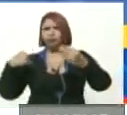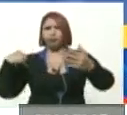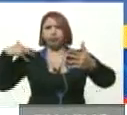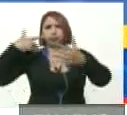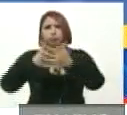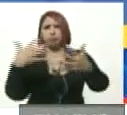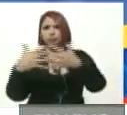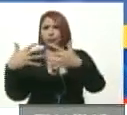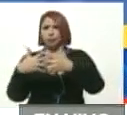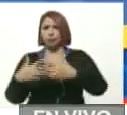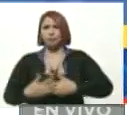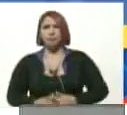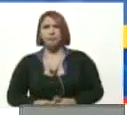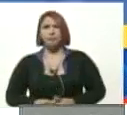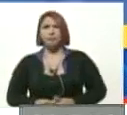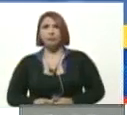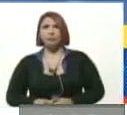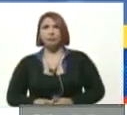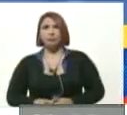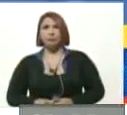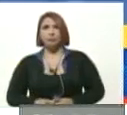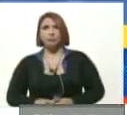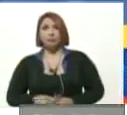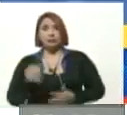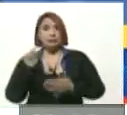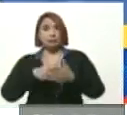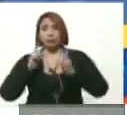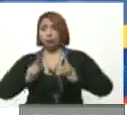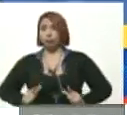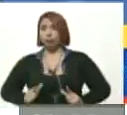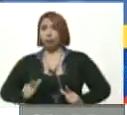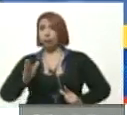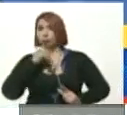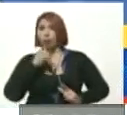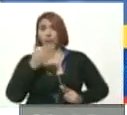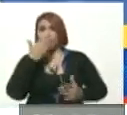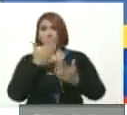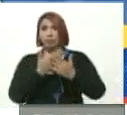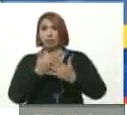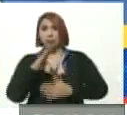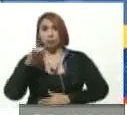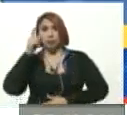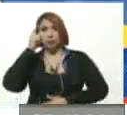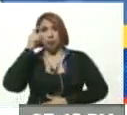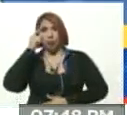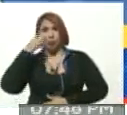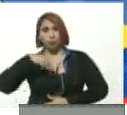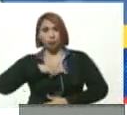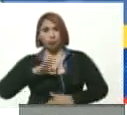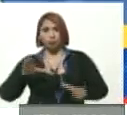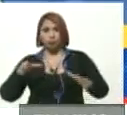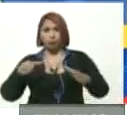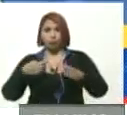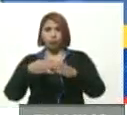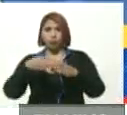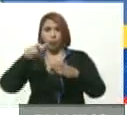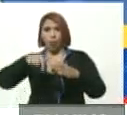adelante, tantas batallas, sin descuidar ningún frente, Boris. Por eso estamos reunidos hoy,